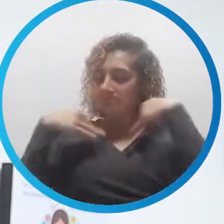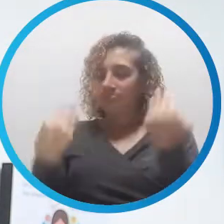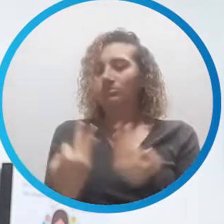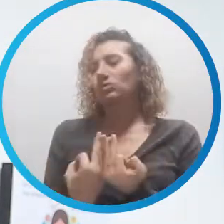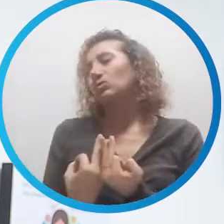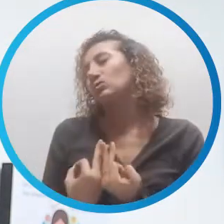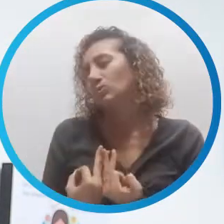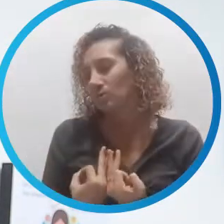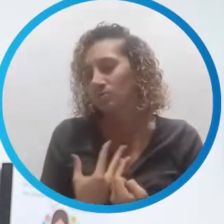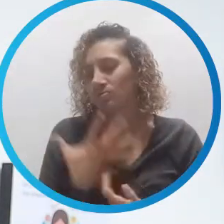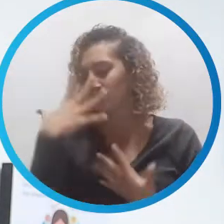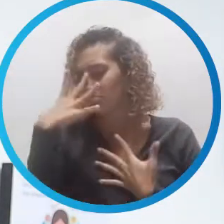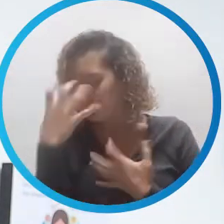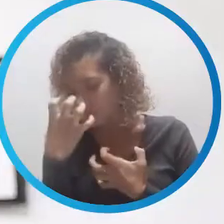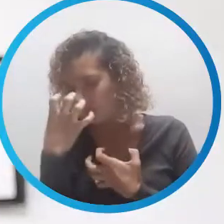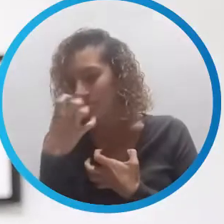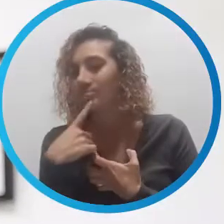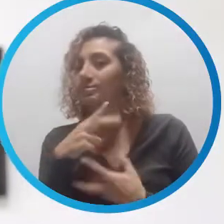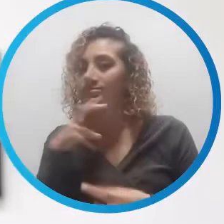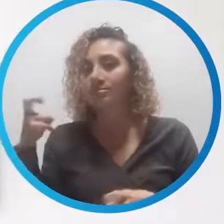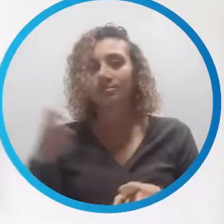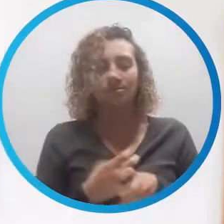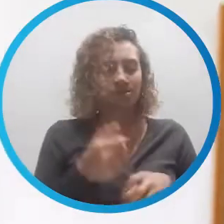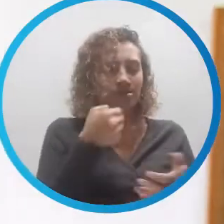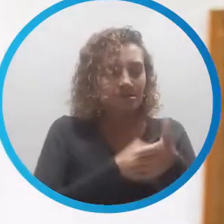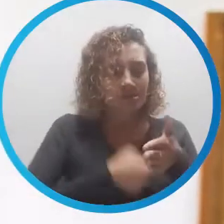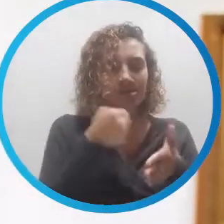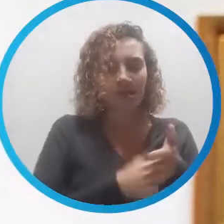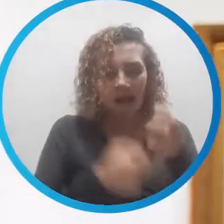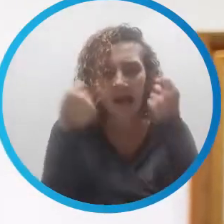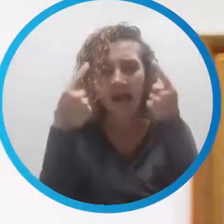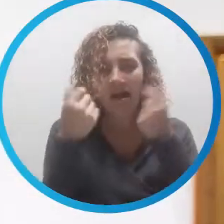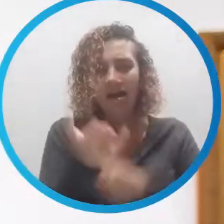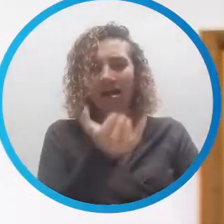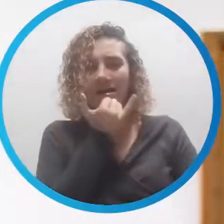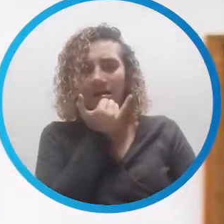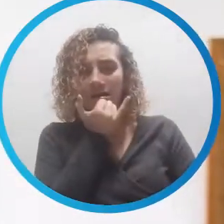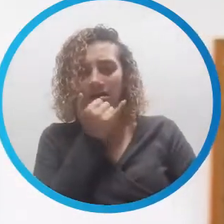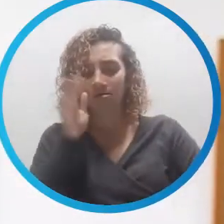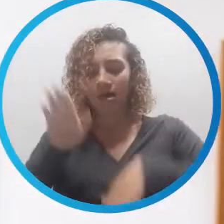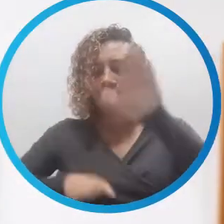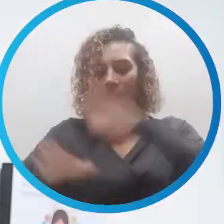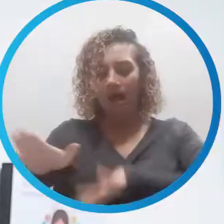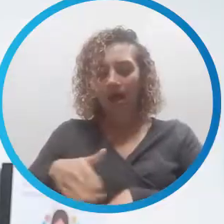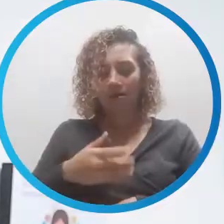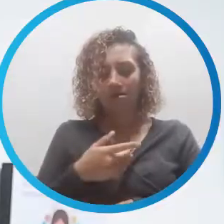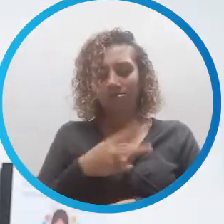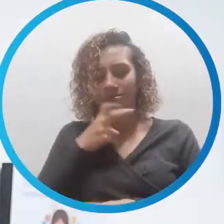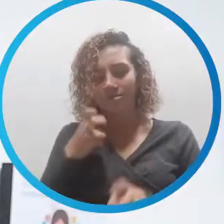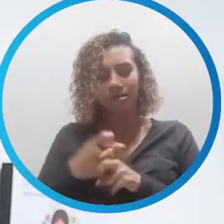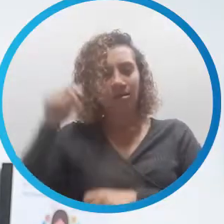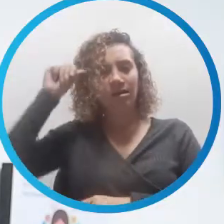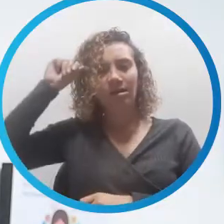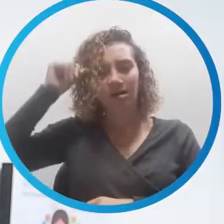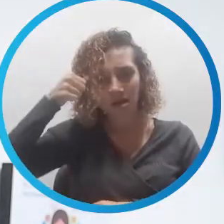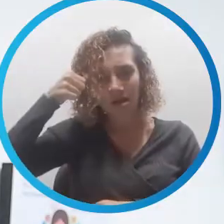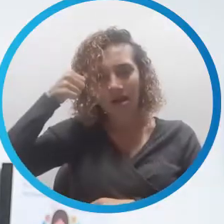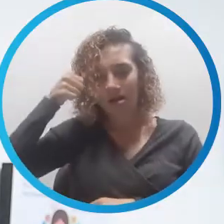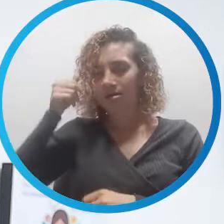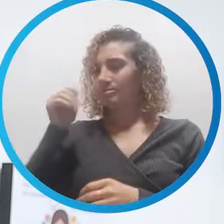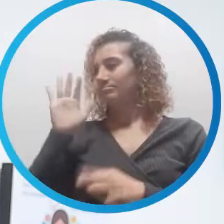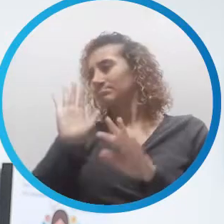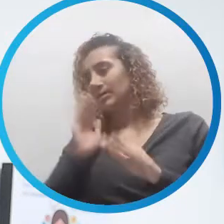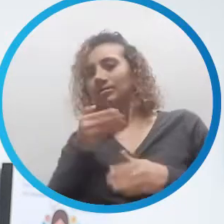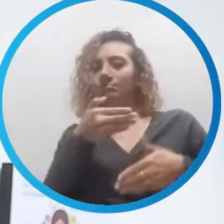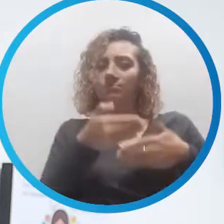Fueron momentos muy difíciles y lograr entender lo que había sucedido nos tomó tiempo. Aunque a veces me cuesta recordar lo que